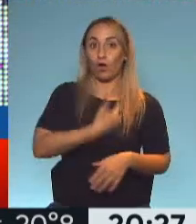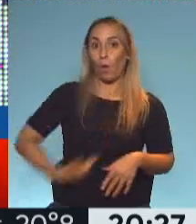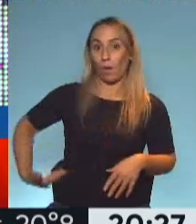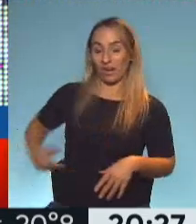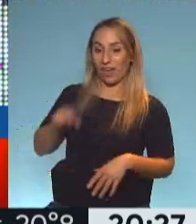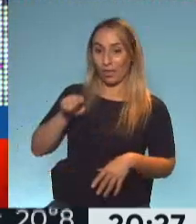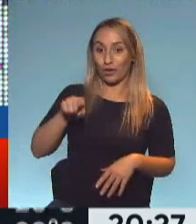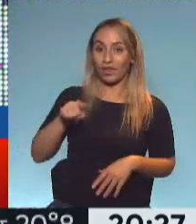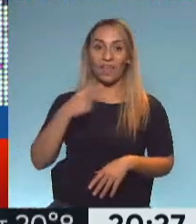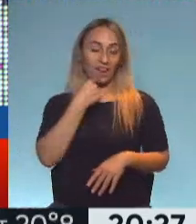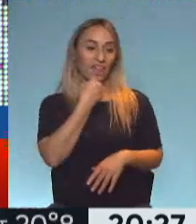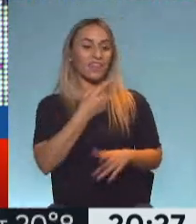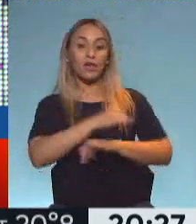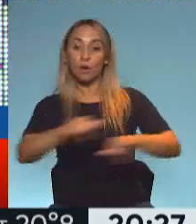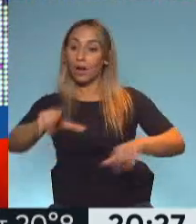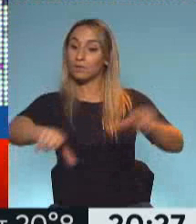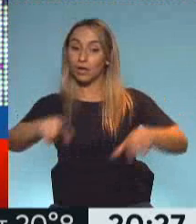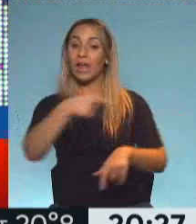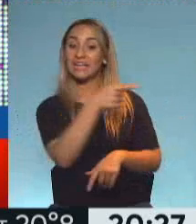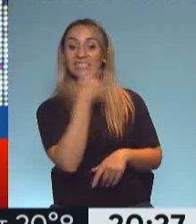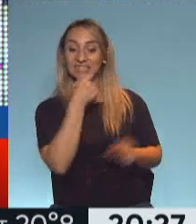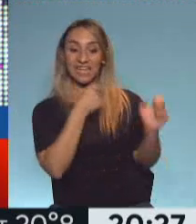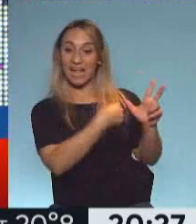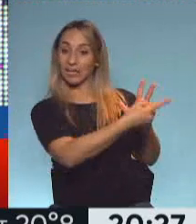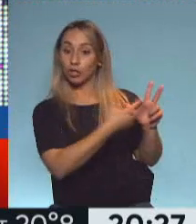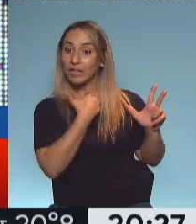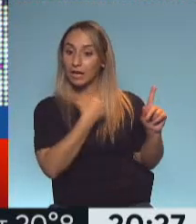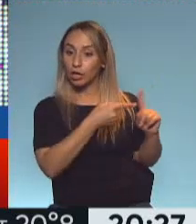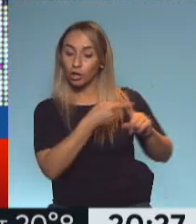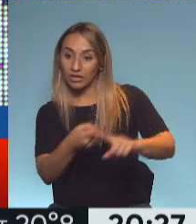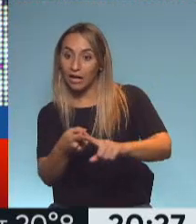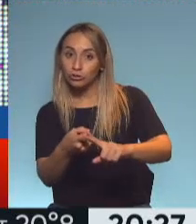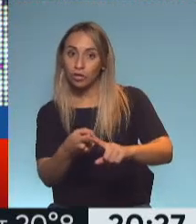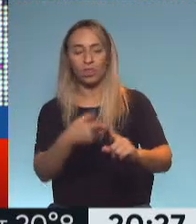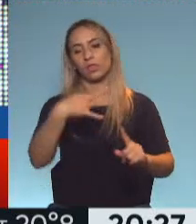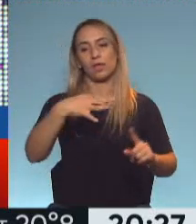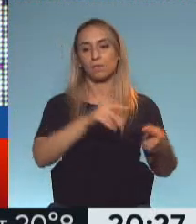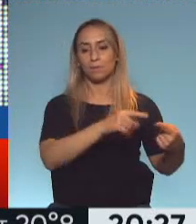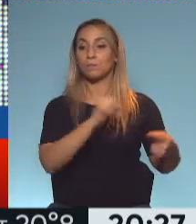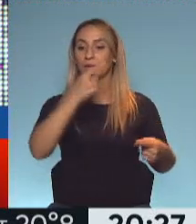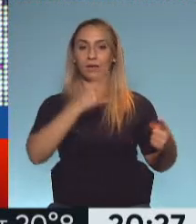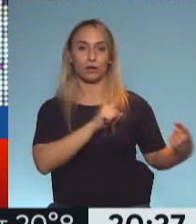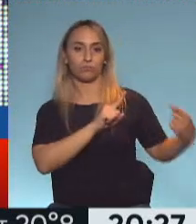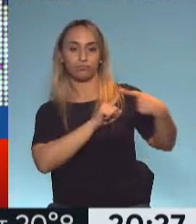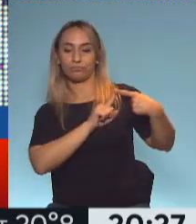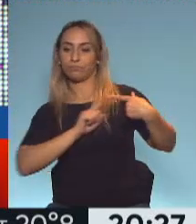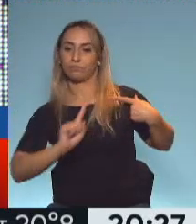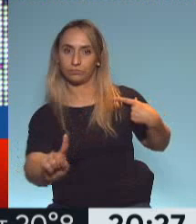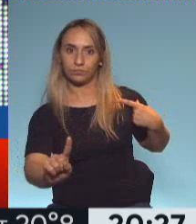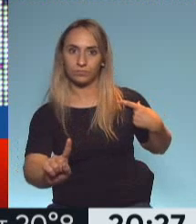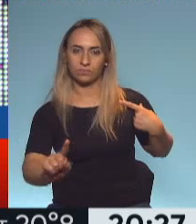y les dijo a los habitantes que si queríamos tomar contacto con ellos tenía que hacer a través de la autoridad, cosa que nosotros no íbamos a hacer.